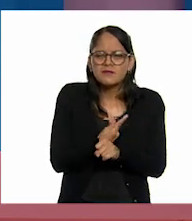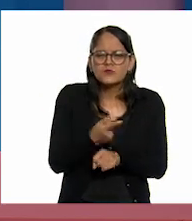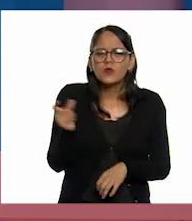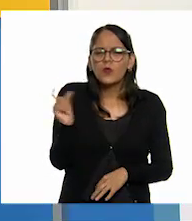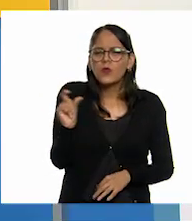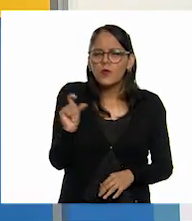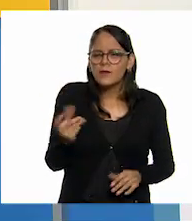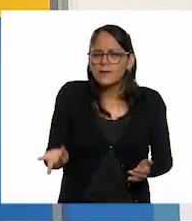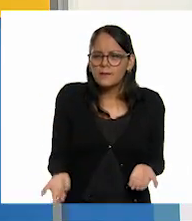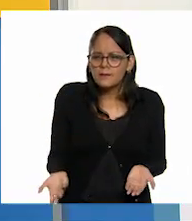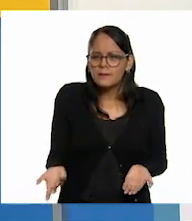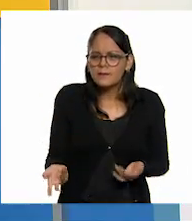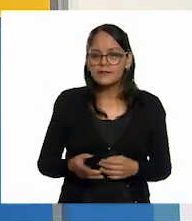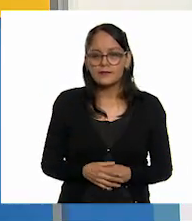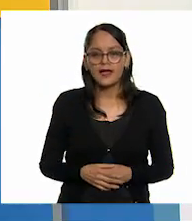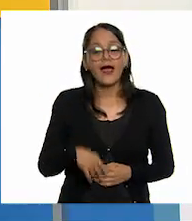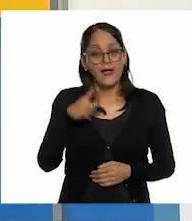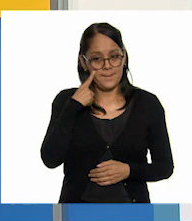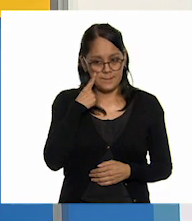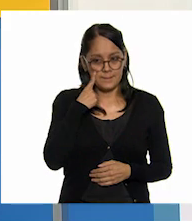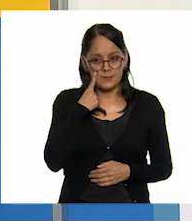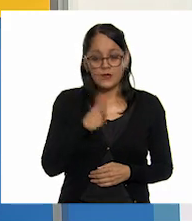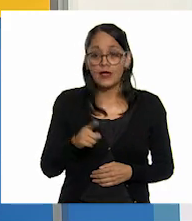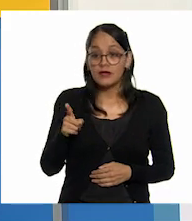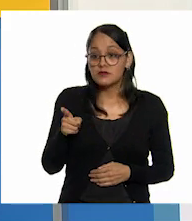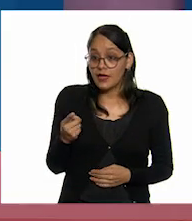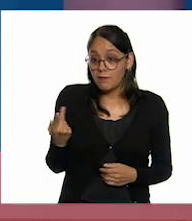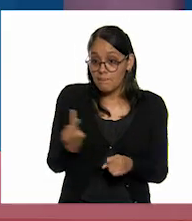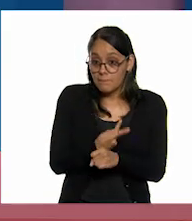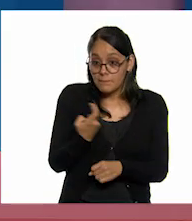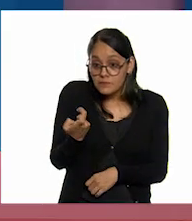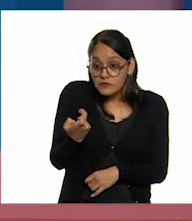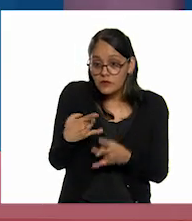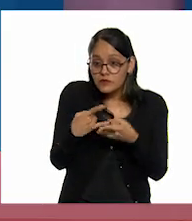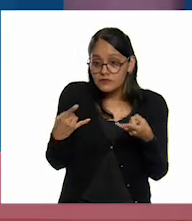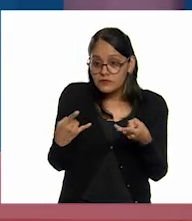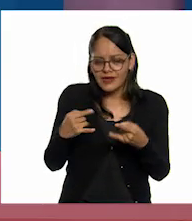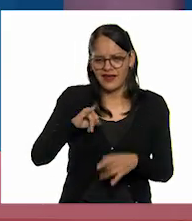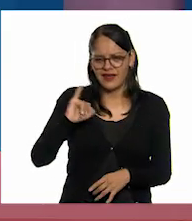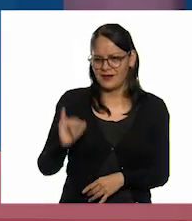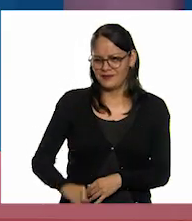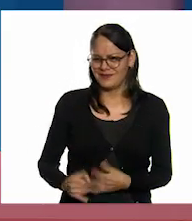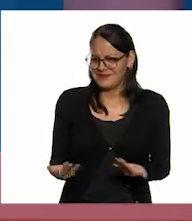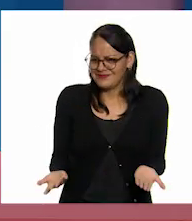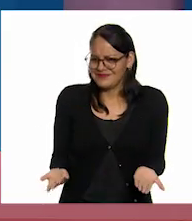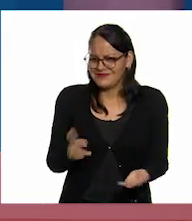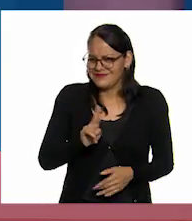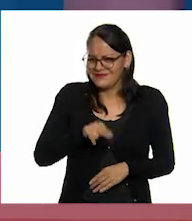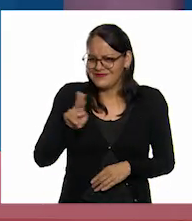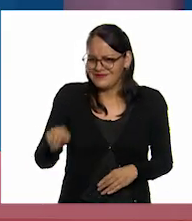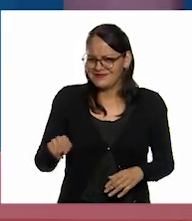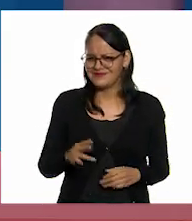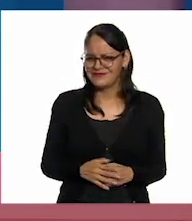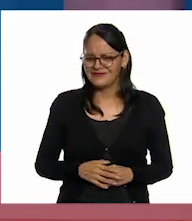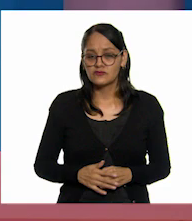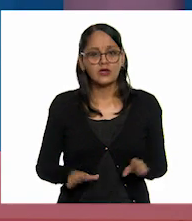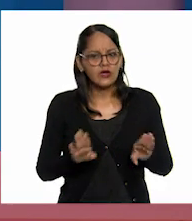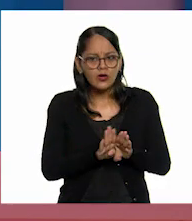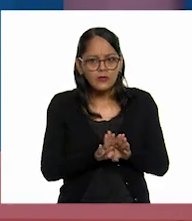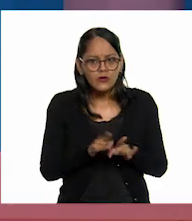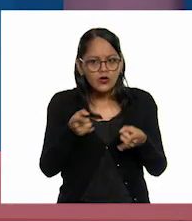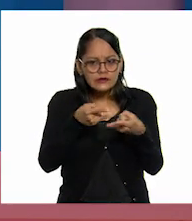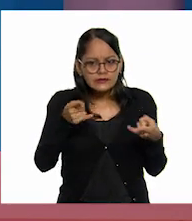eso. Ah, Raulito, pues eso no pasó nunca. ¿Cómo? ¿Es una